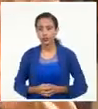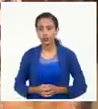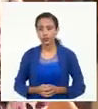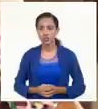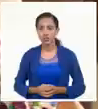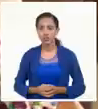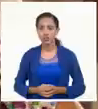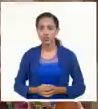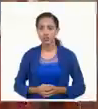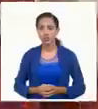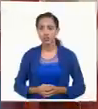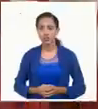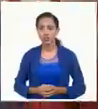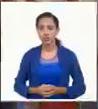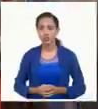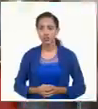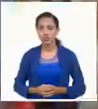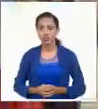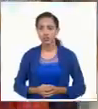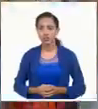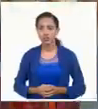Qué momento.